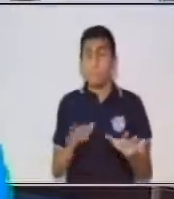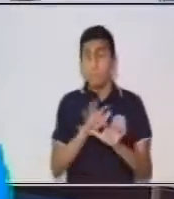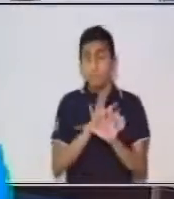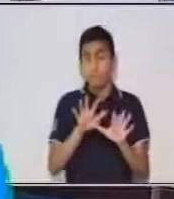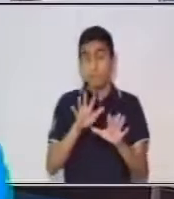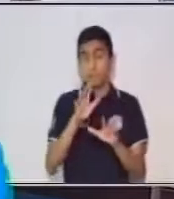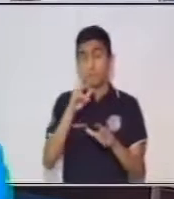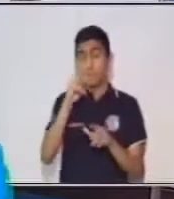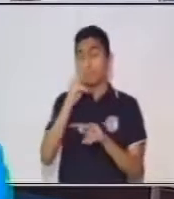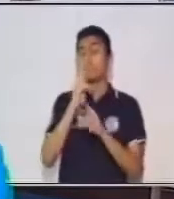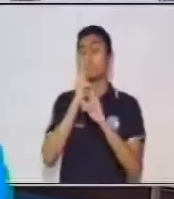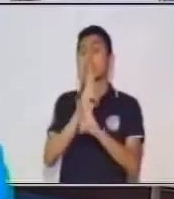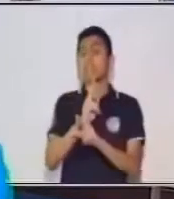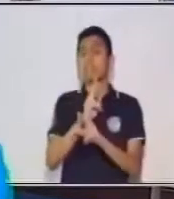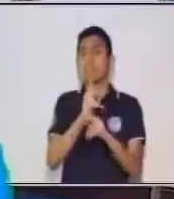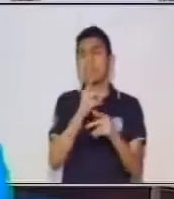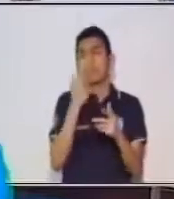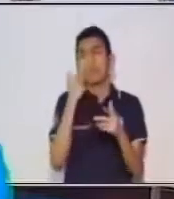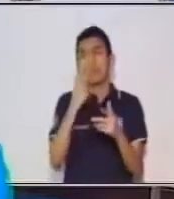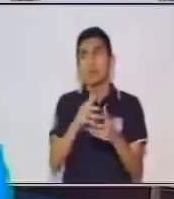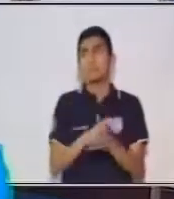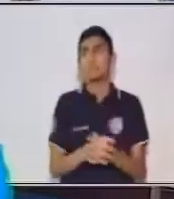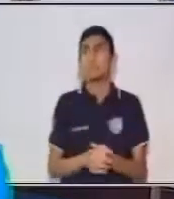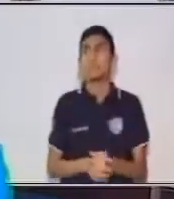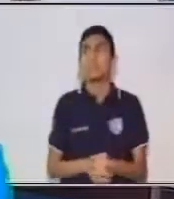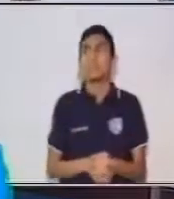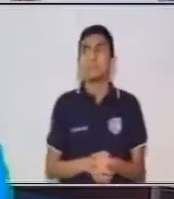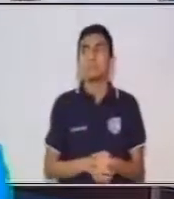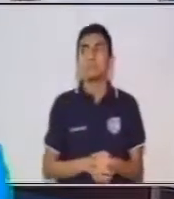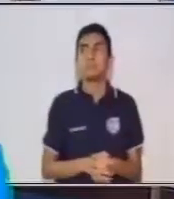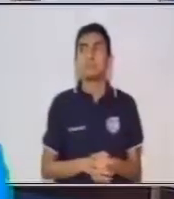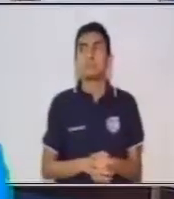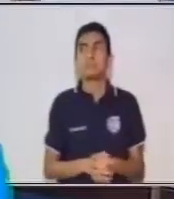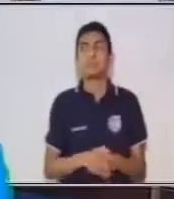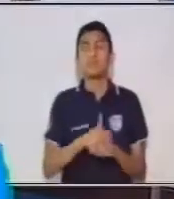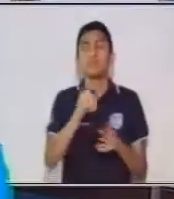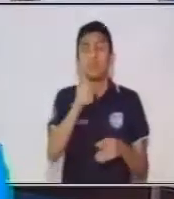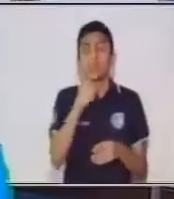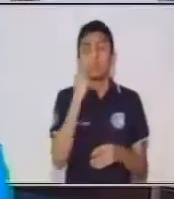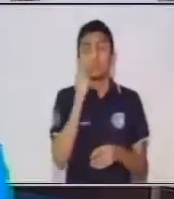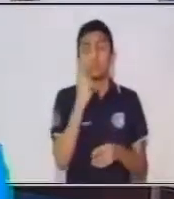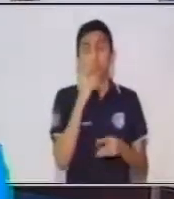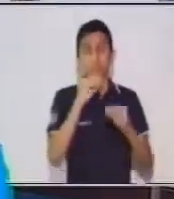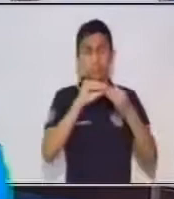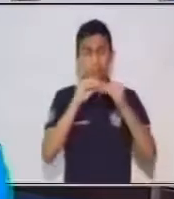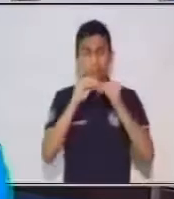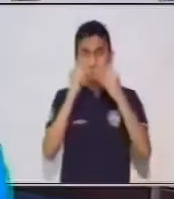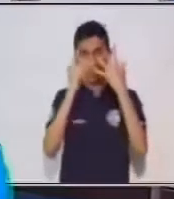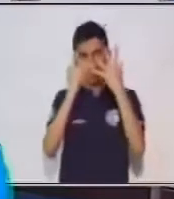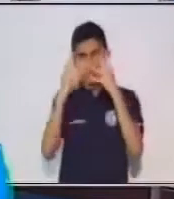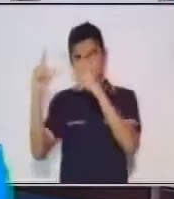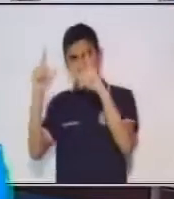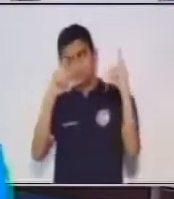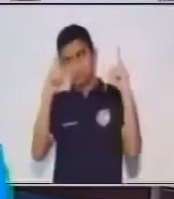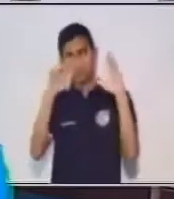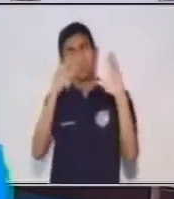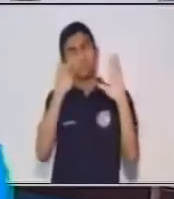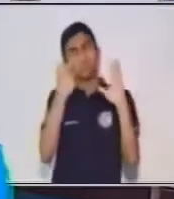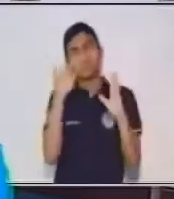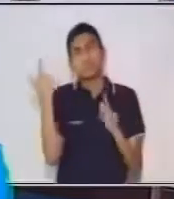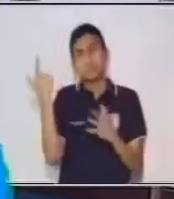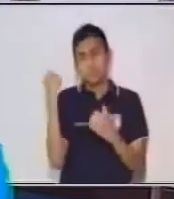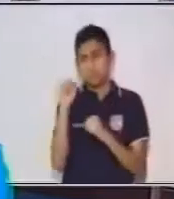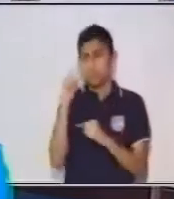el producto de estos dos signos lo coloco en el segundo paréntesis. Más por